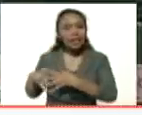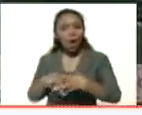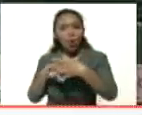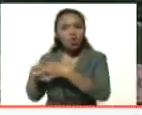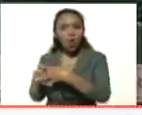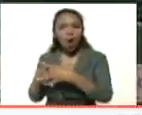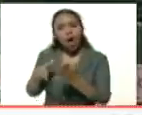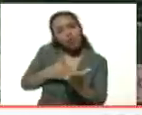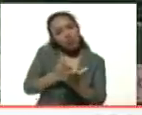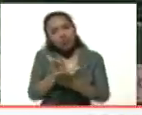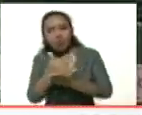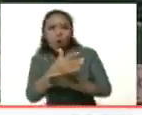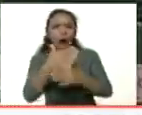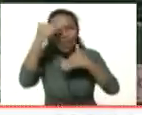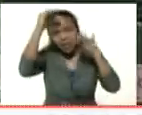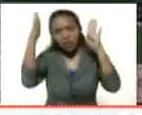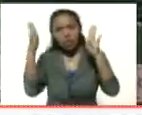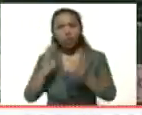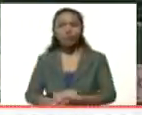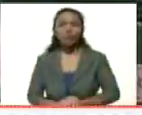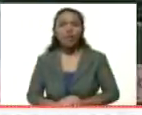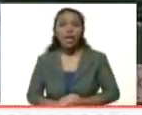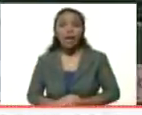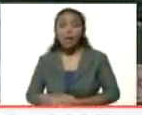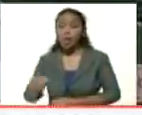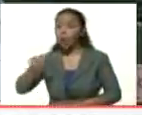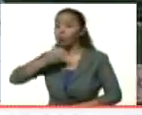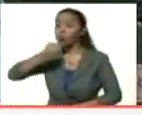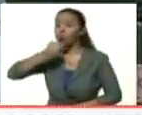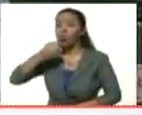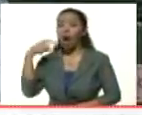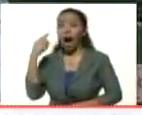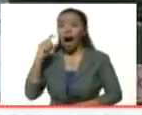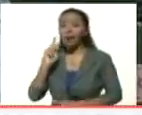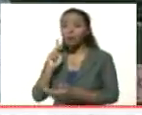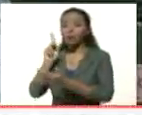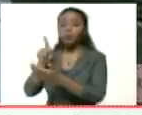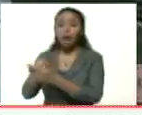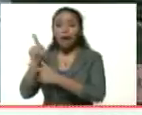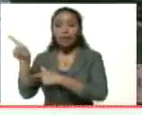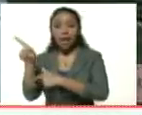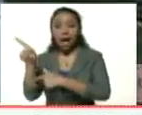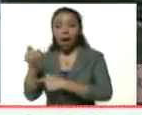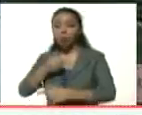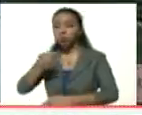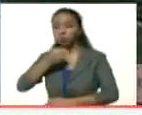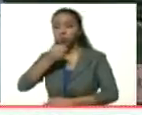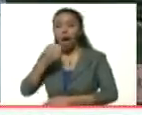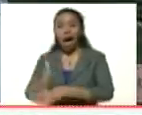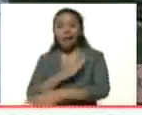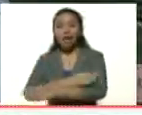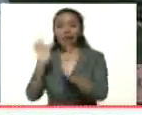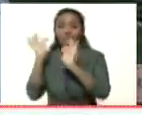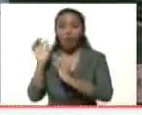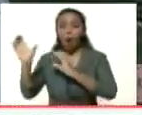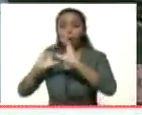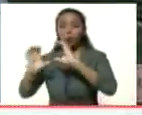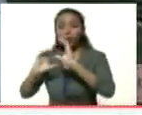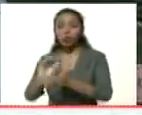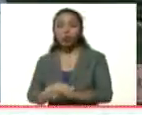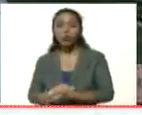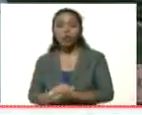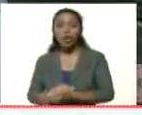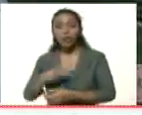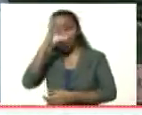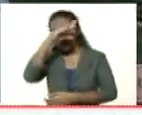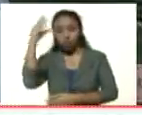de desviar la atención incluso de los periodistas que se encontraban en la comparecencia ante los medios de comunicación de